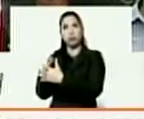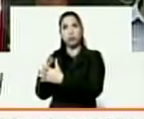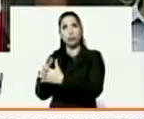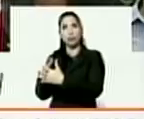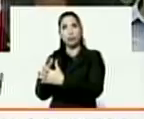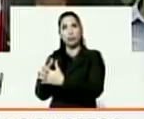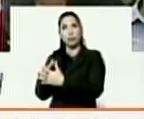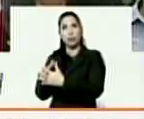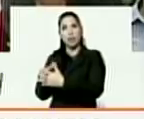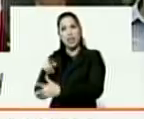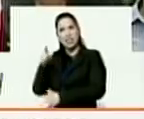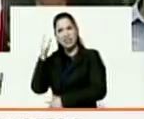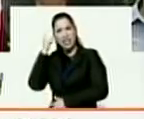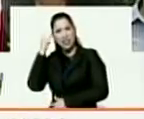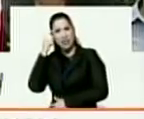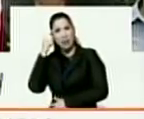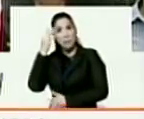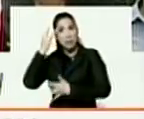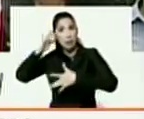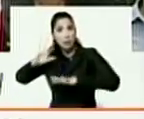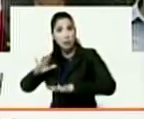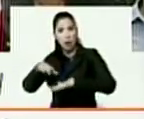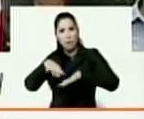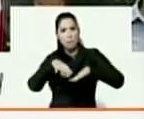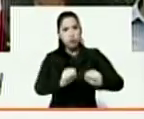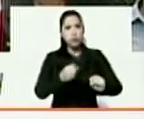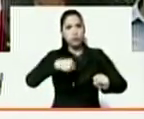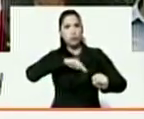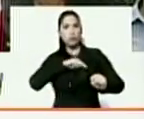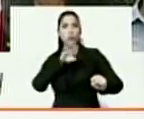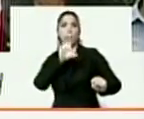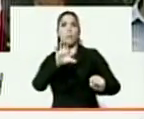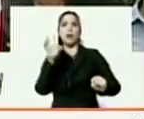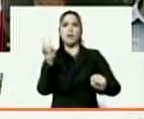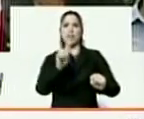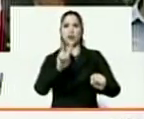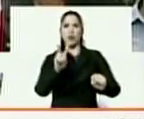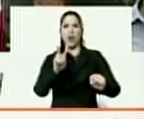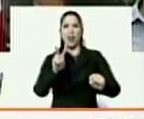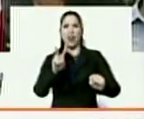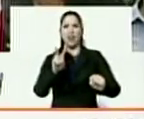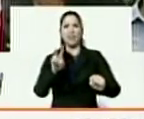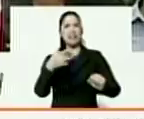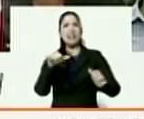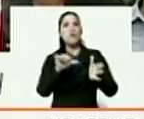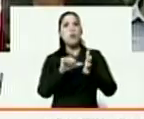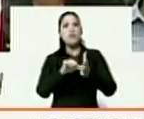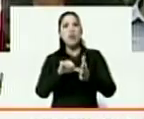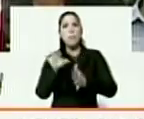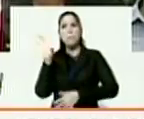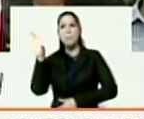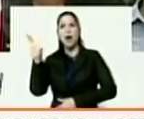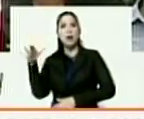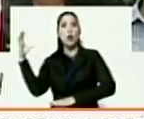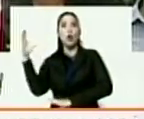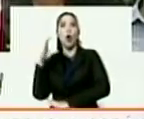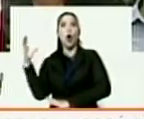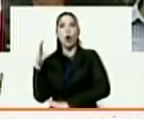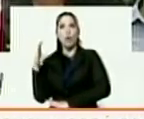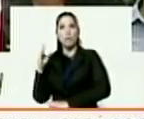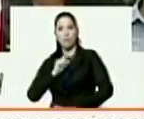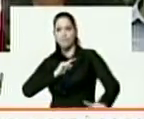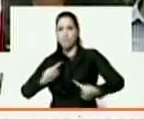pretendía invadir nuestro suelo patrio desde colombia dirigido ese ese día